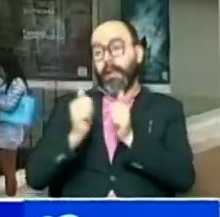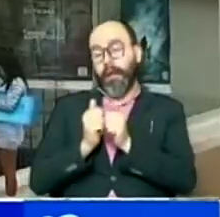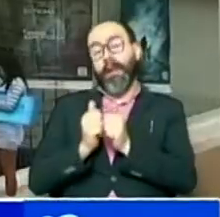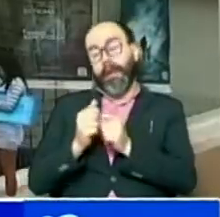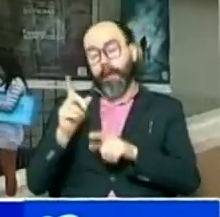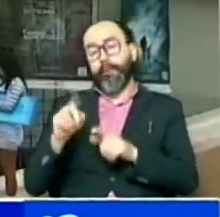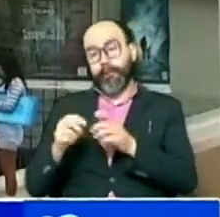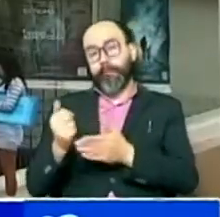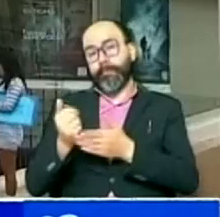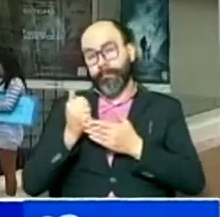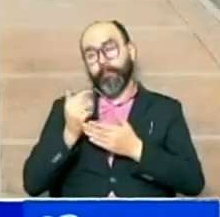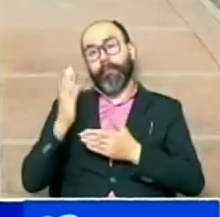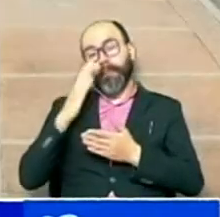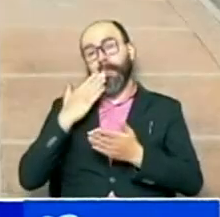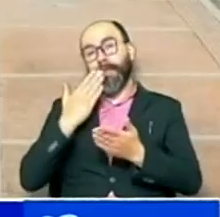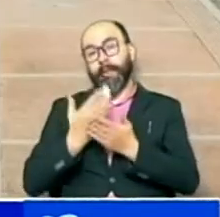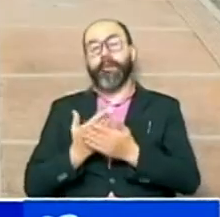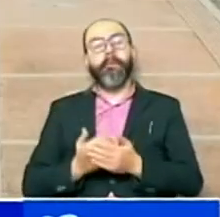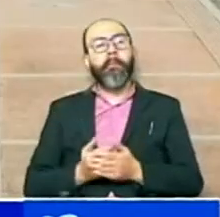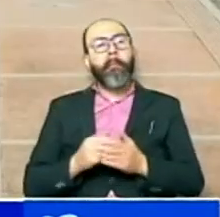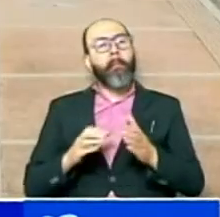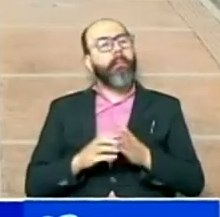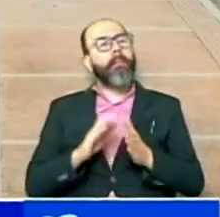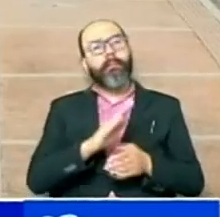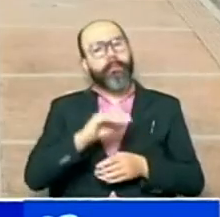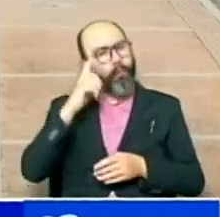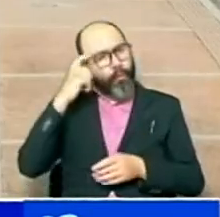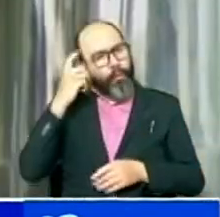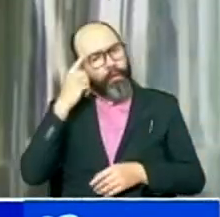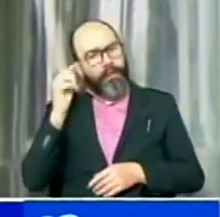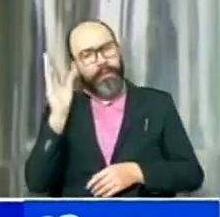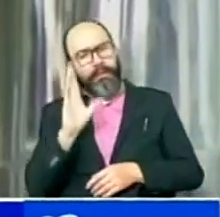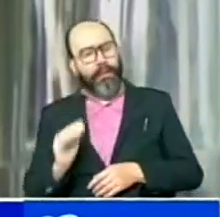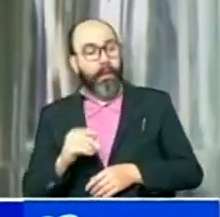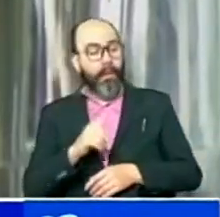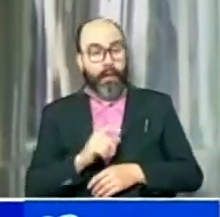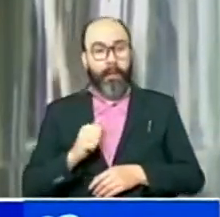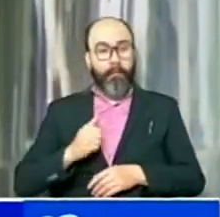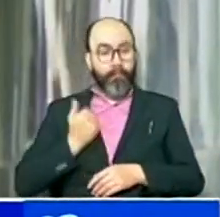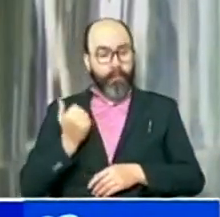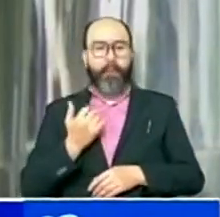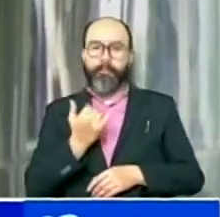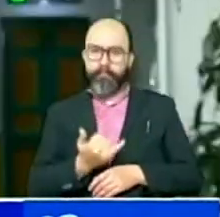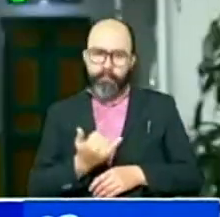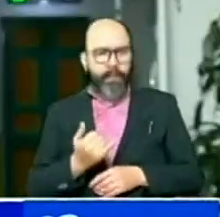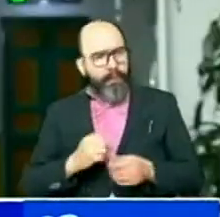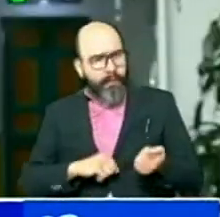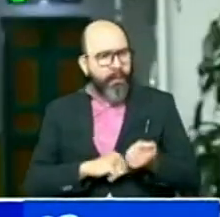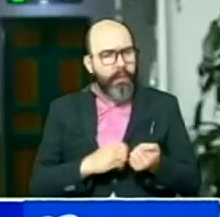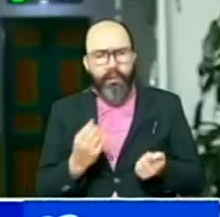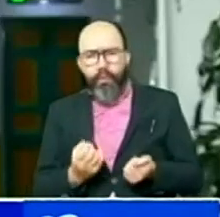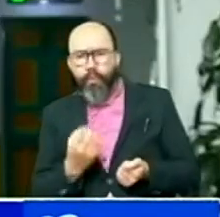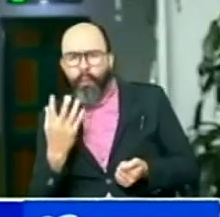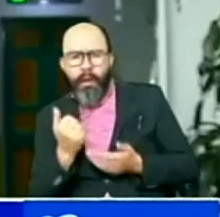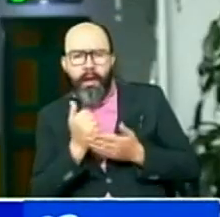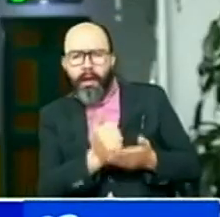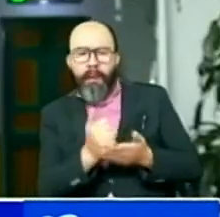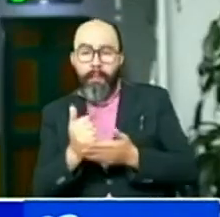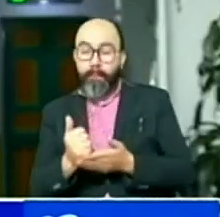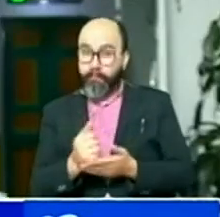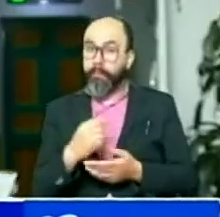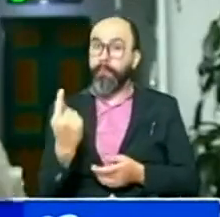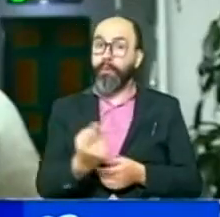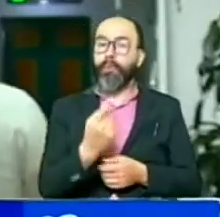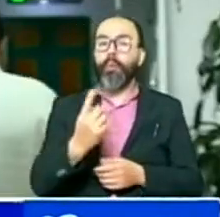La Dirección de Poblaciones de la Gobernación del Quindío ha hecho un importante aporte a la atención de los migrantes en la región. Hemos atendido un total de